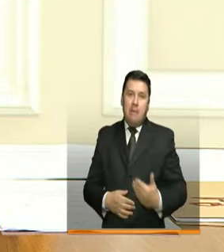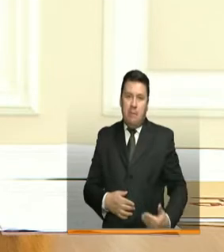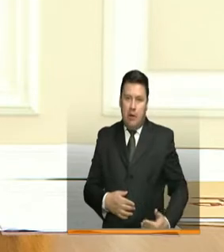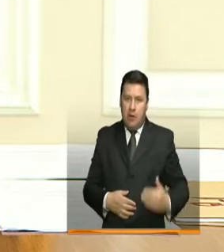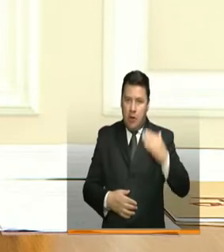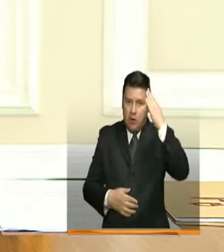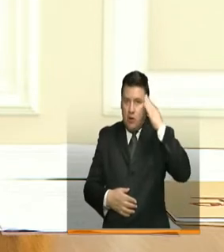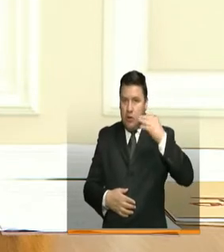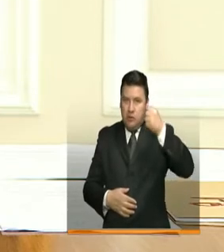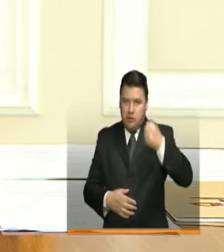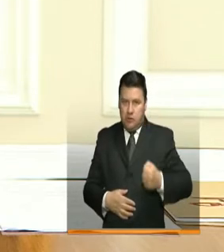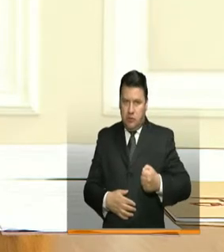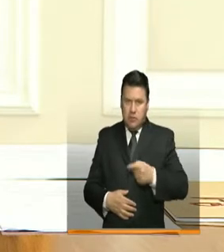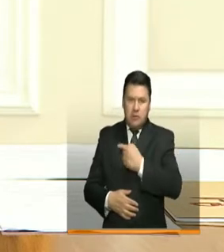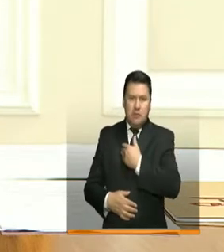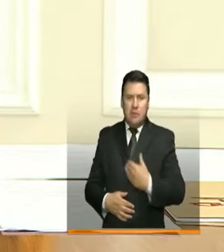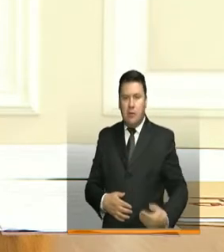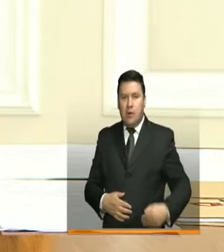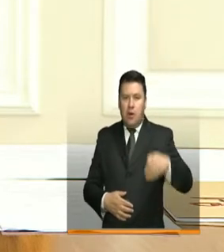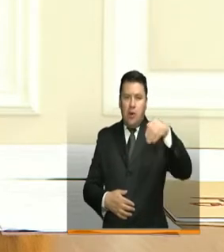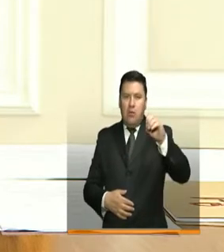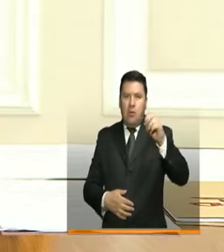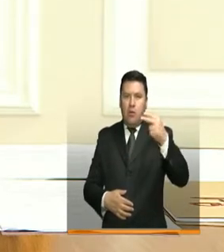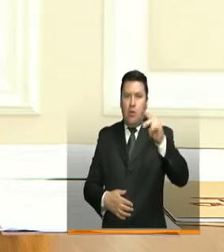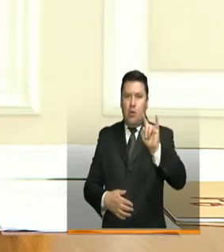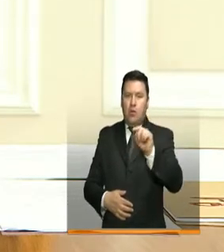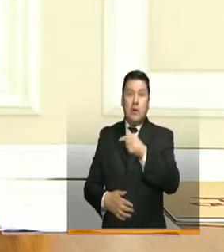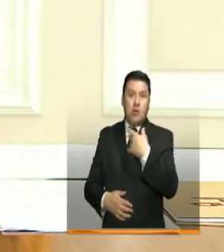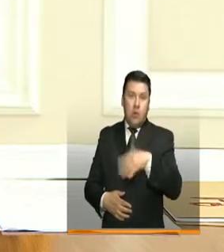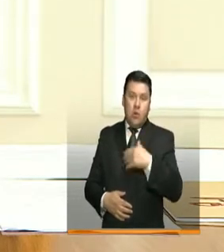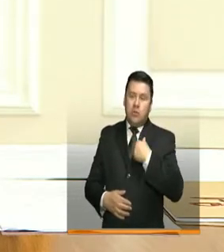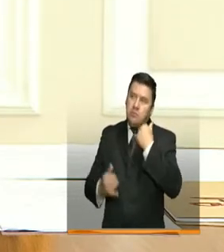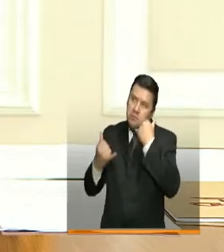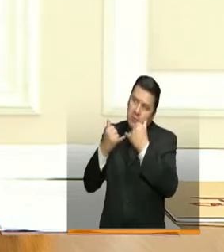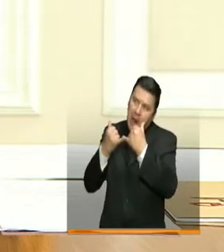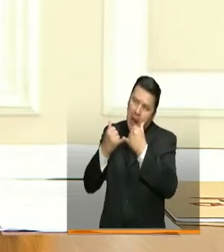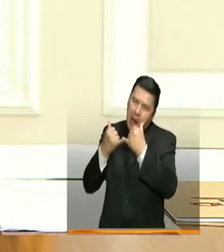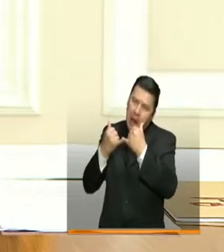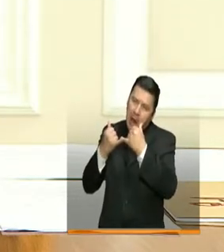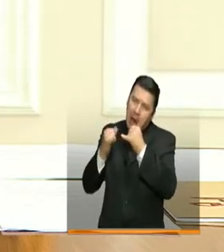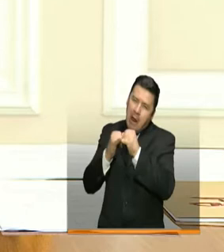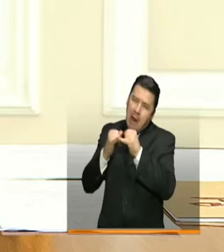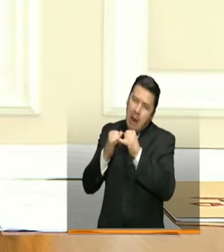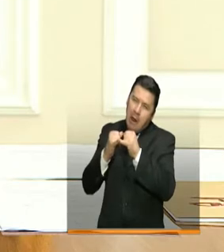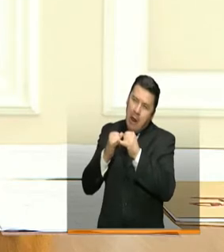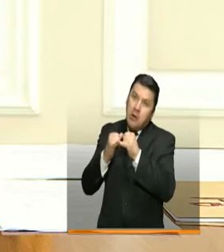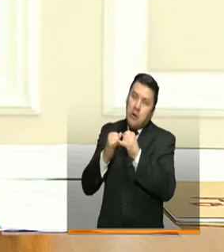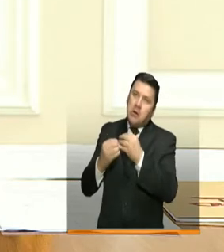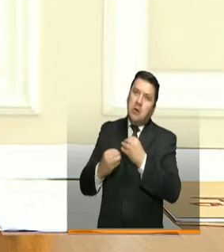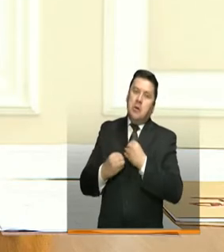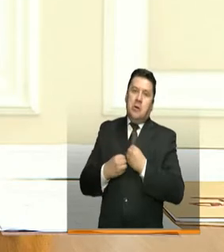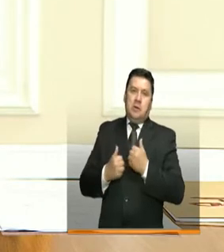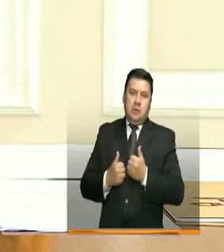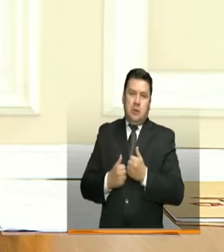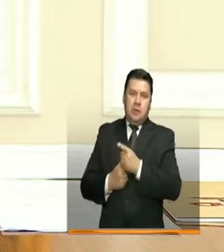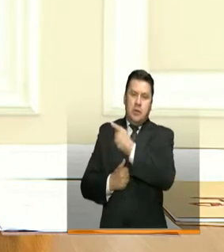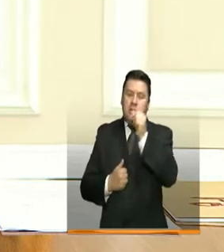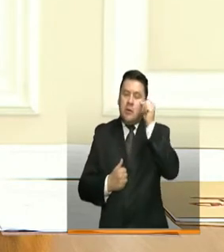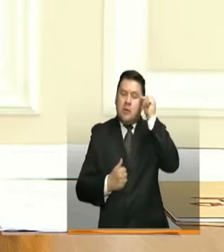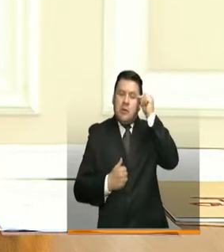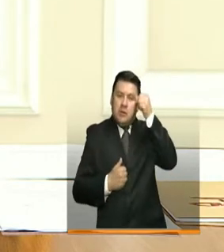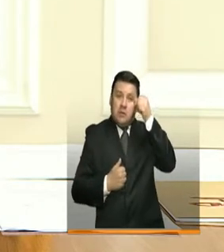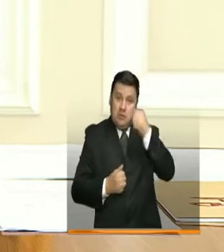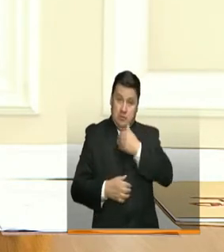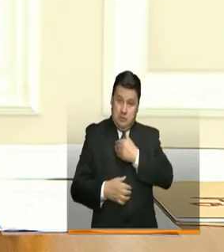del Sur, con el presidente Moon, y fue una llamada profundamente emotiva. ¿Y por qué emotiva? Porque me recordaba a